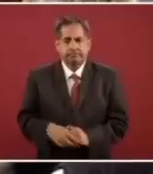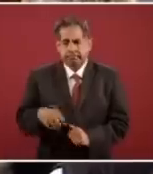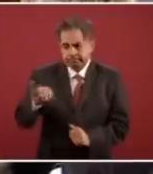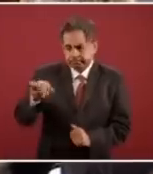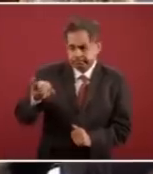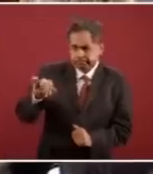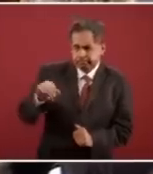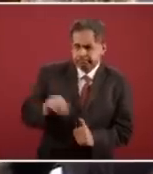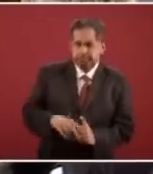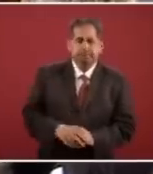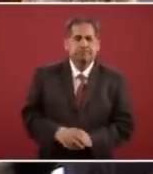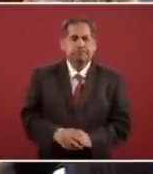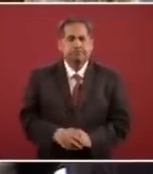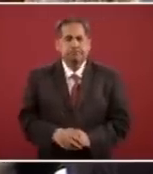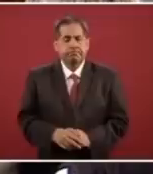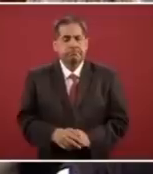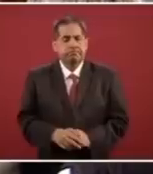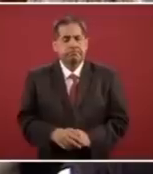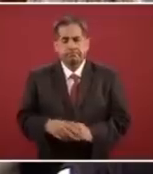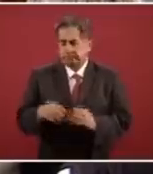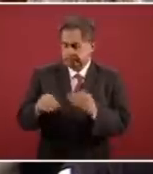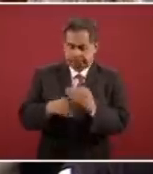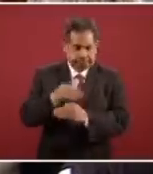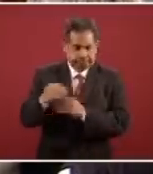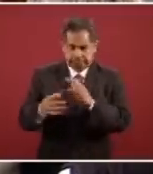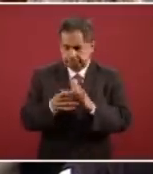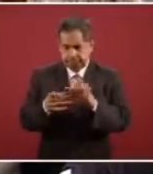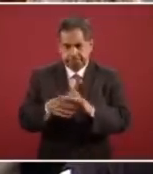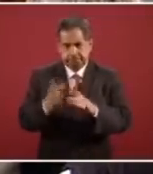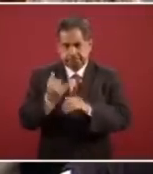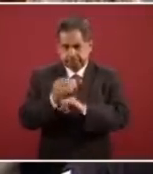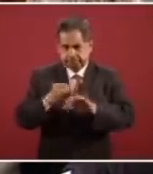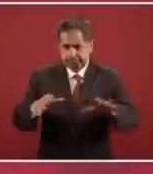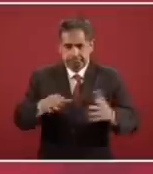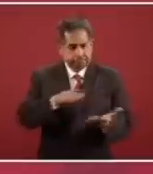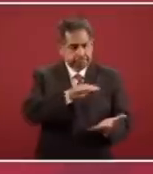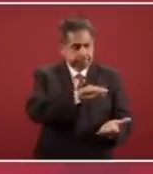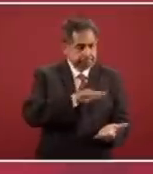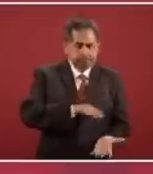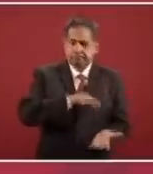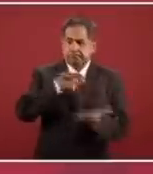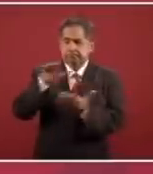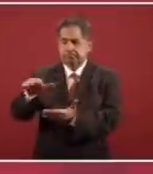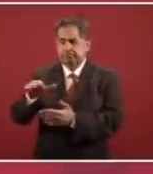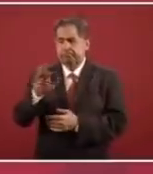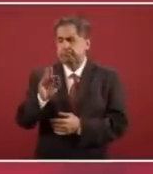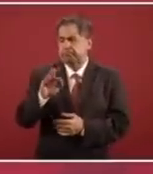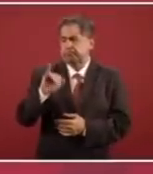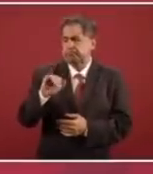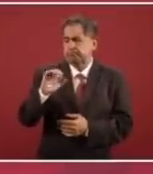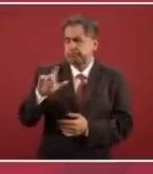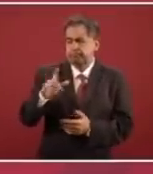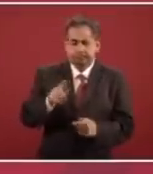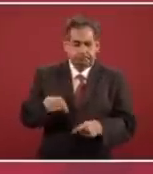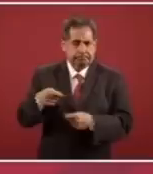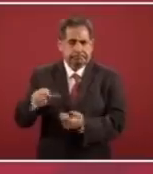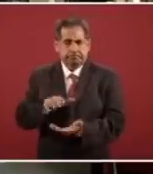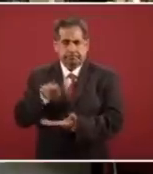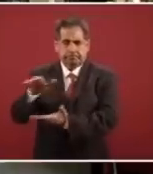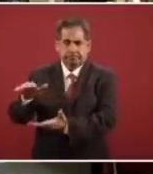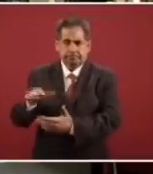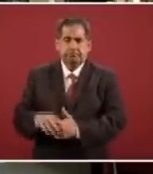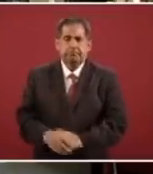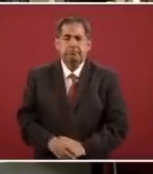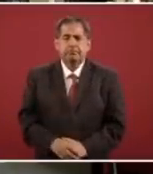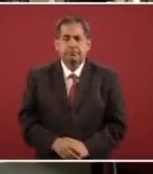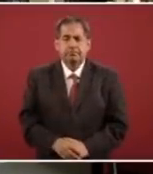usar? Todo lo que se tenga de información se va a pasar a la Fiscalía. Todo. ¿Se informó al